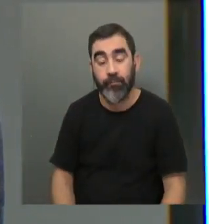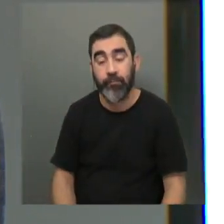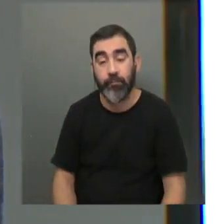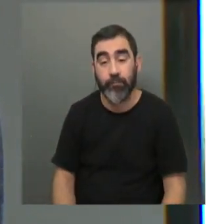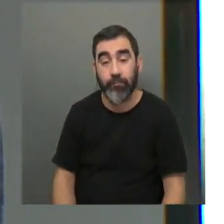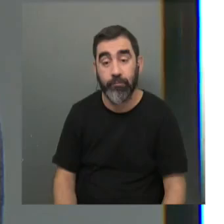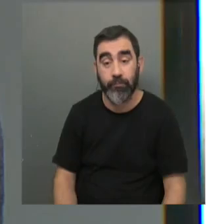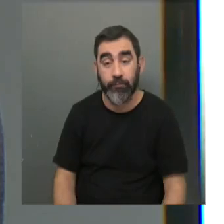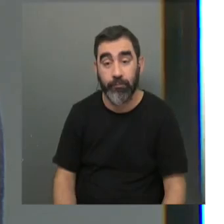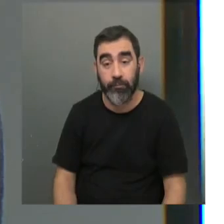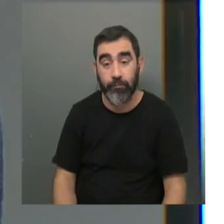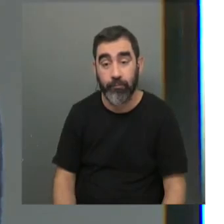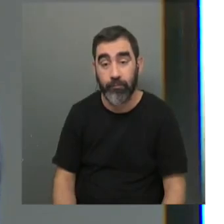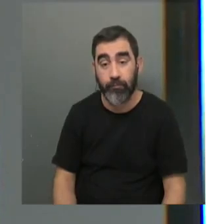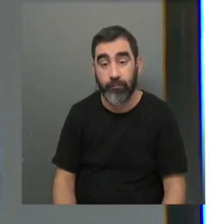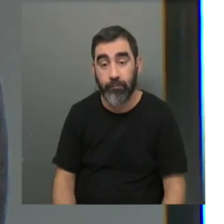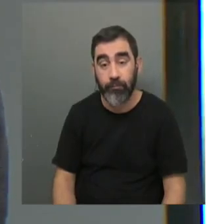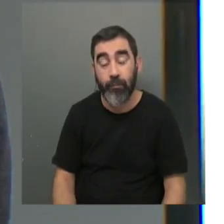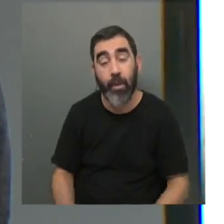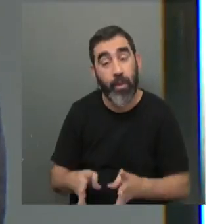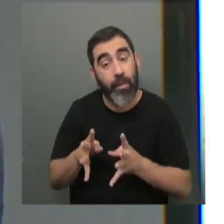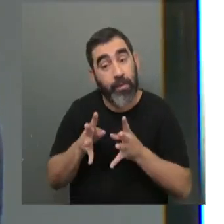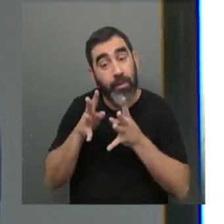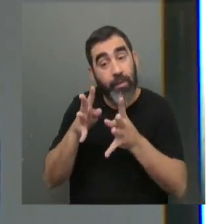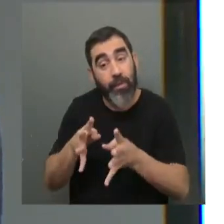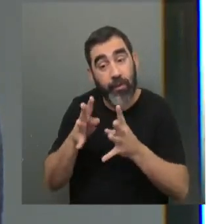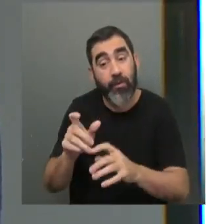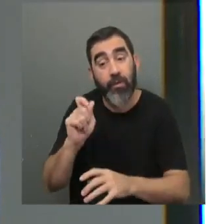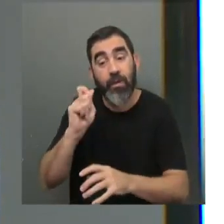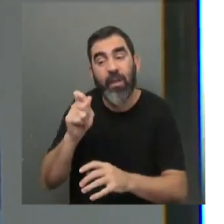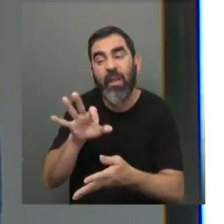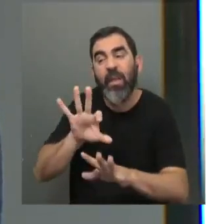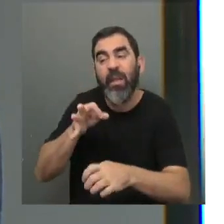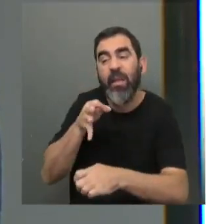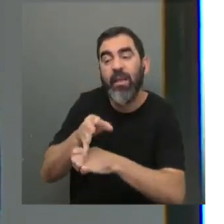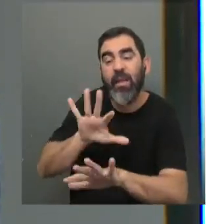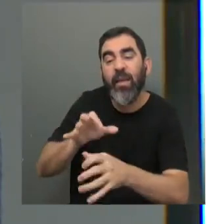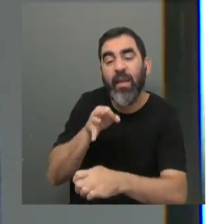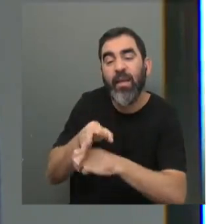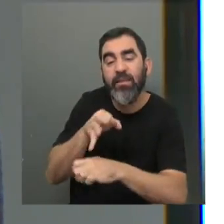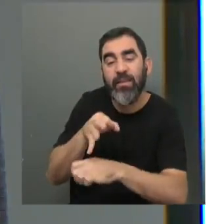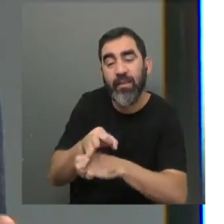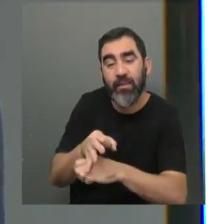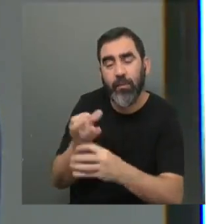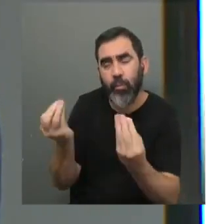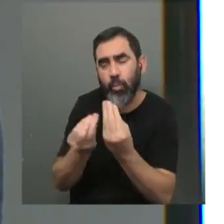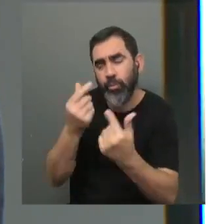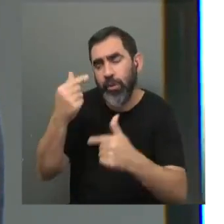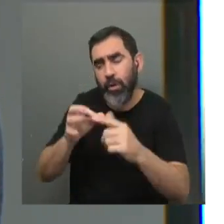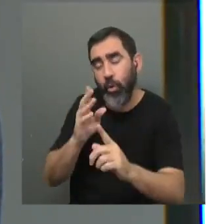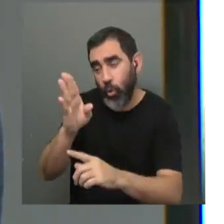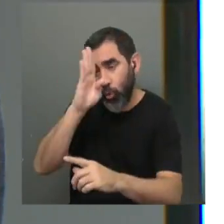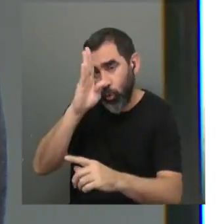necesarios. Y ahí el desafío también es qué enseñar, ¿no? Y digo, son muchas cosas las que hay que